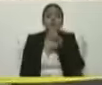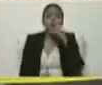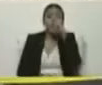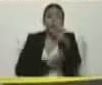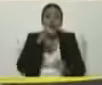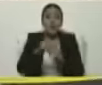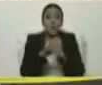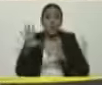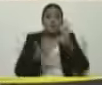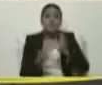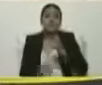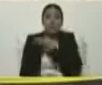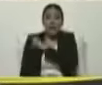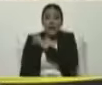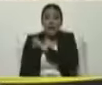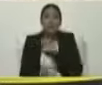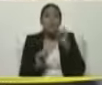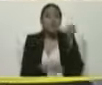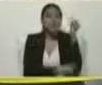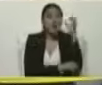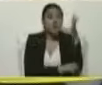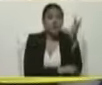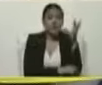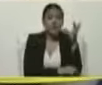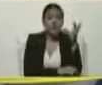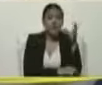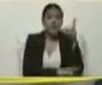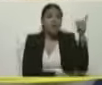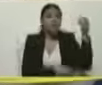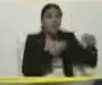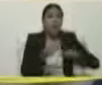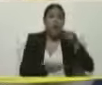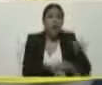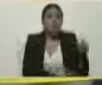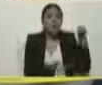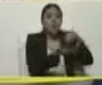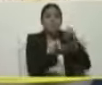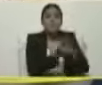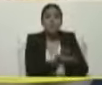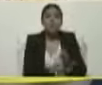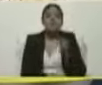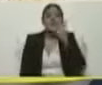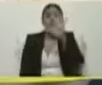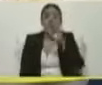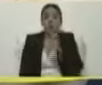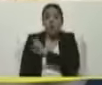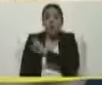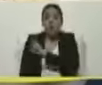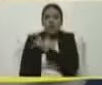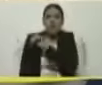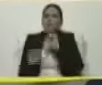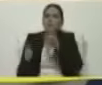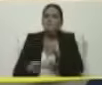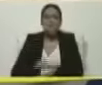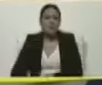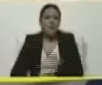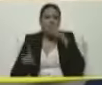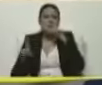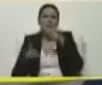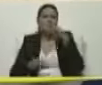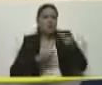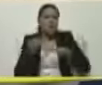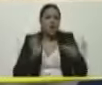enero, la Asamblea Nacional Nueva se instaló el 5 de enero. Ah, no, porque empezaron entonces. Maduro va a dar un